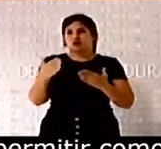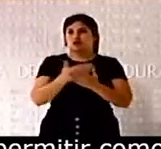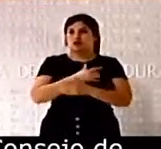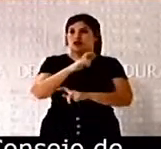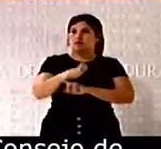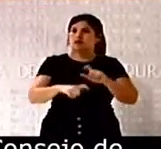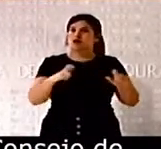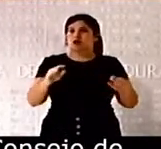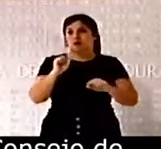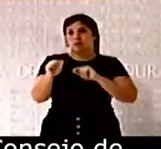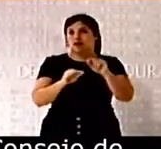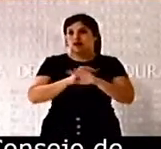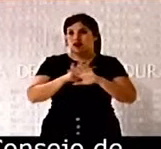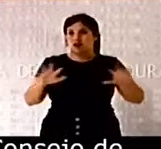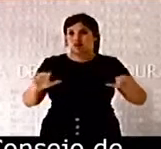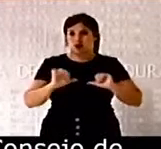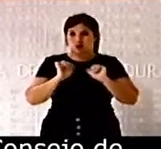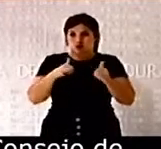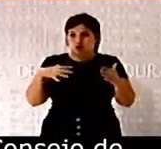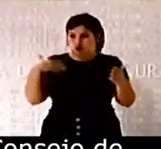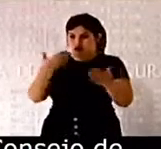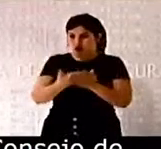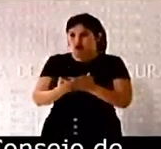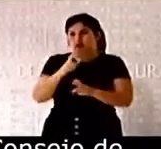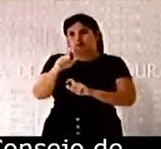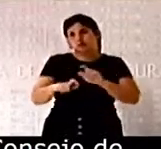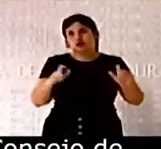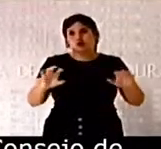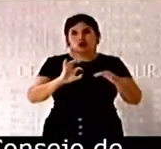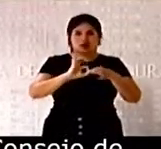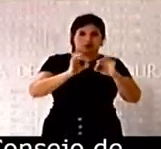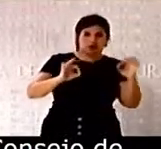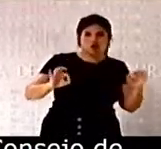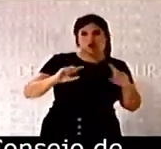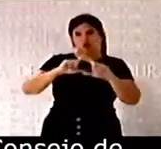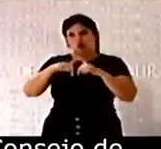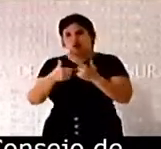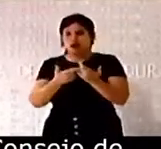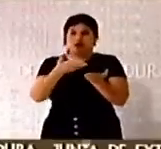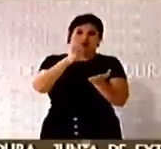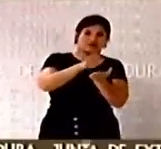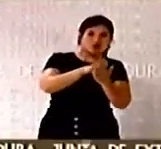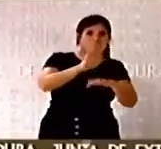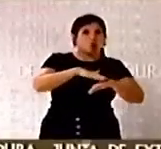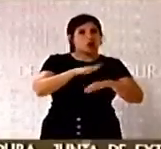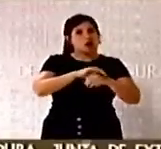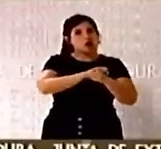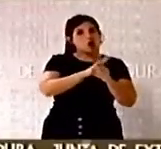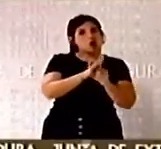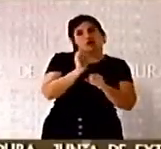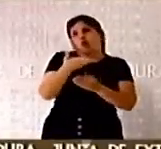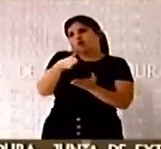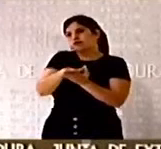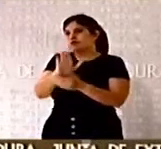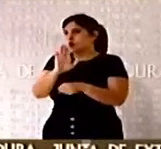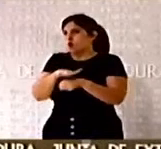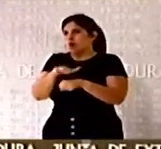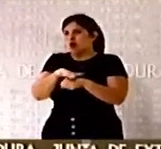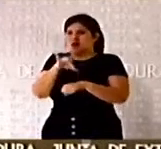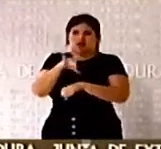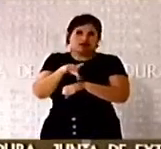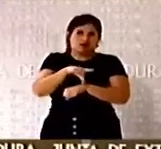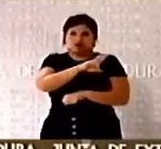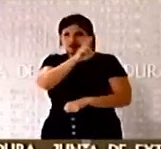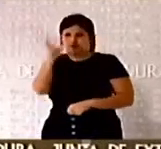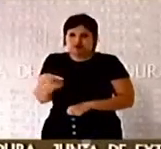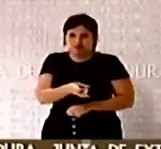de pandemia han perdido a un ser querido como consecuencia de la COVID o bien como consecuencia de cualquier